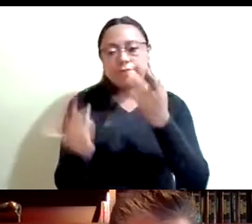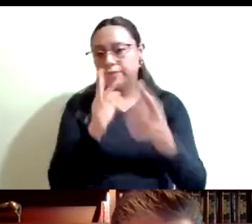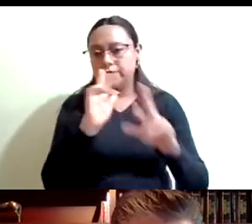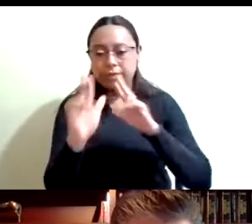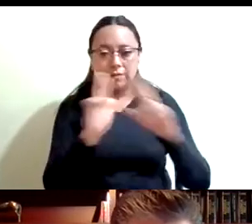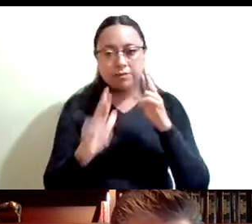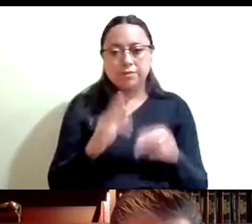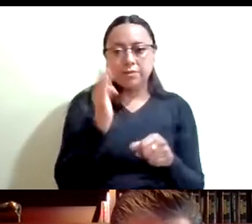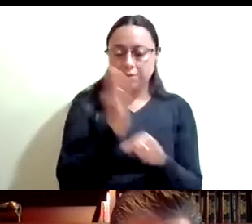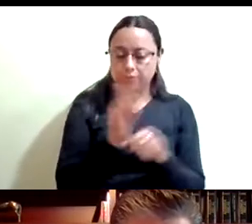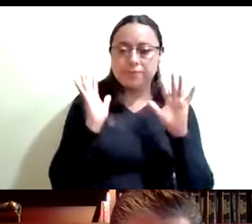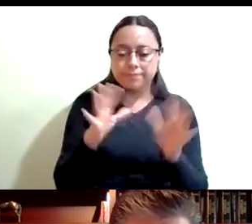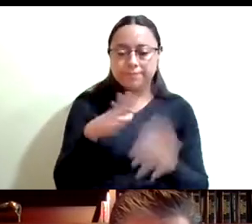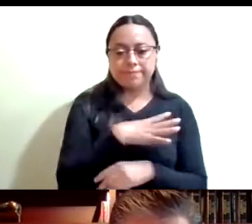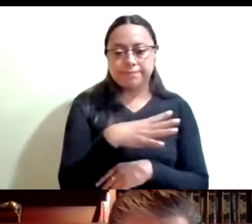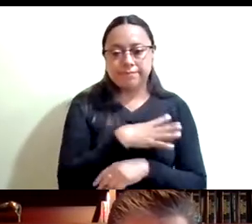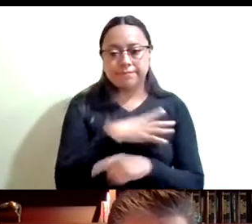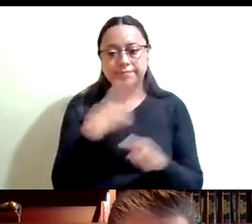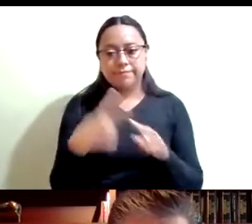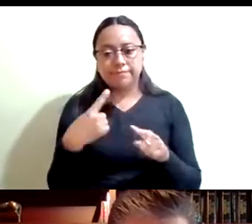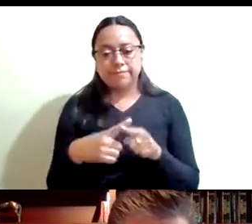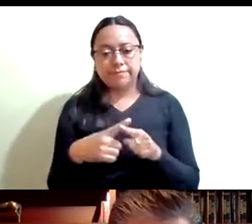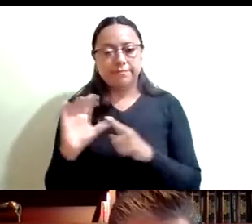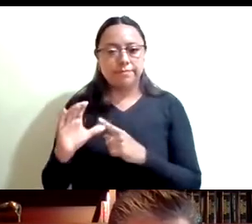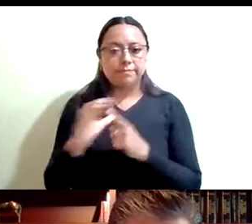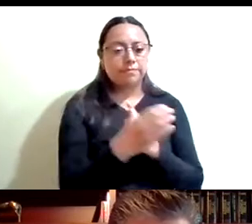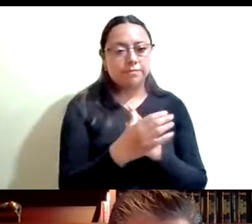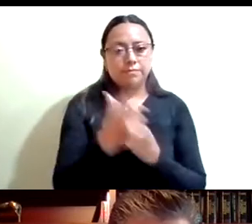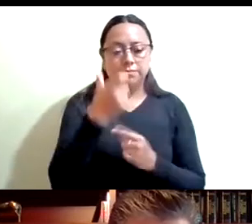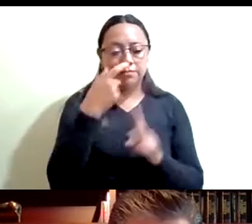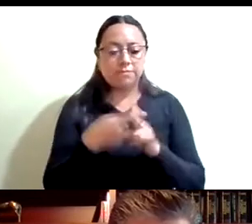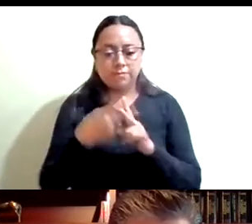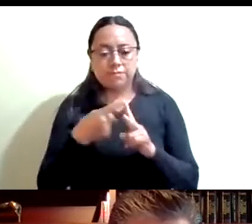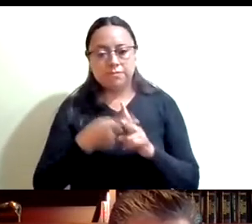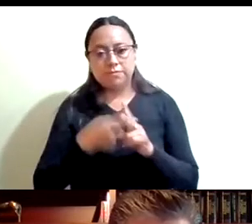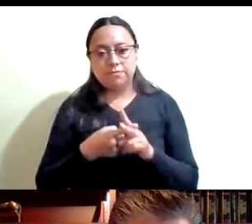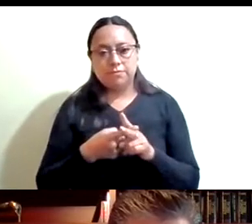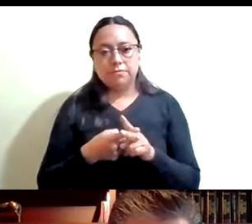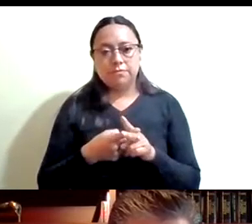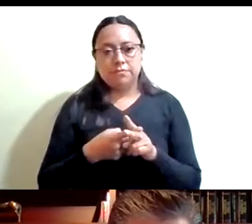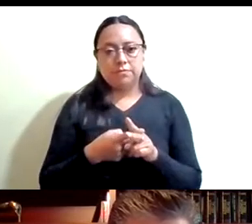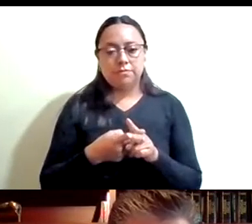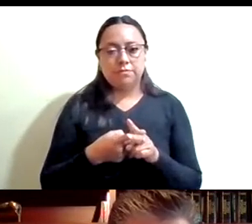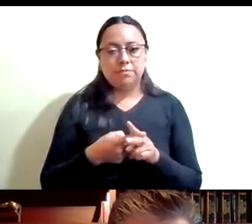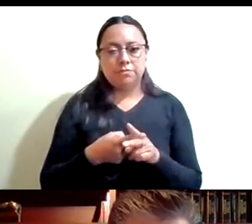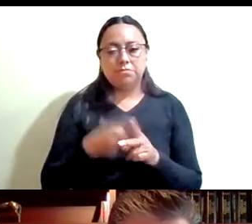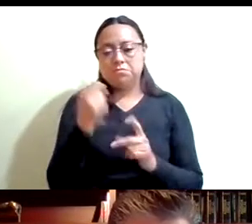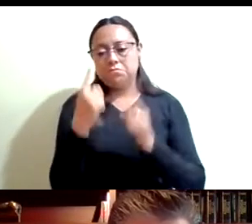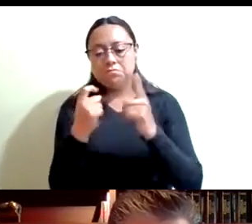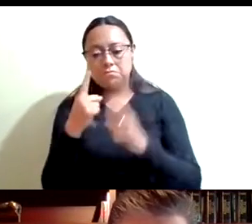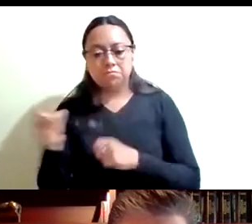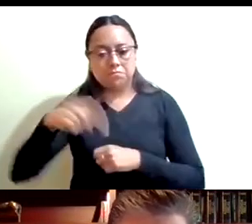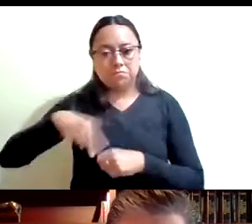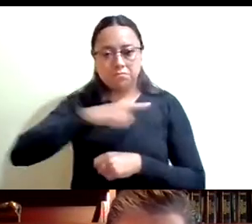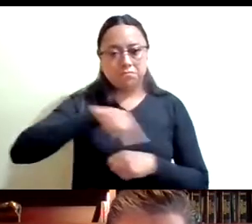hoy tuvo un acuerdo la Comisión de Presupuesto en la que algunos somos